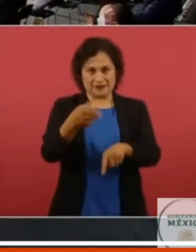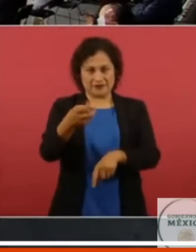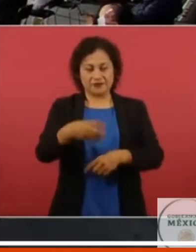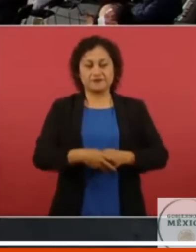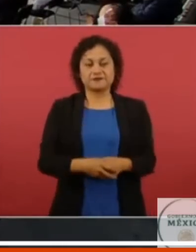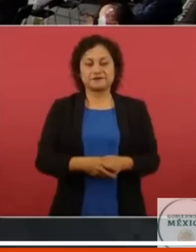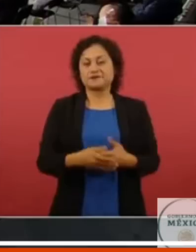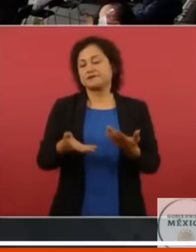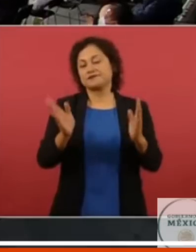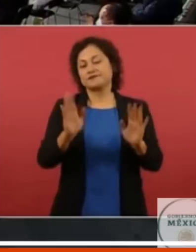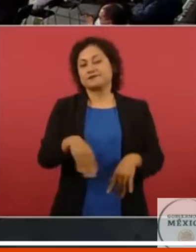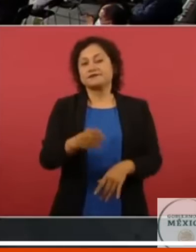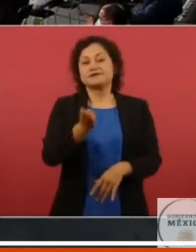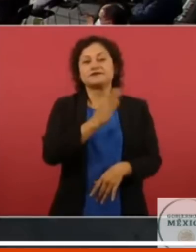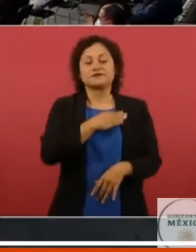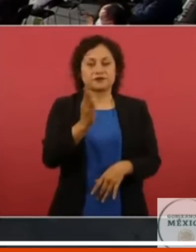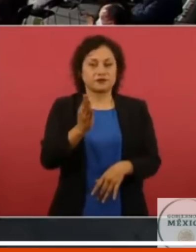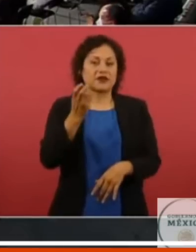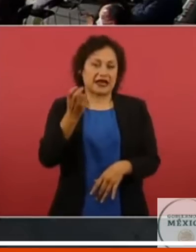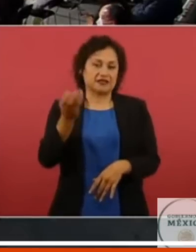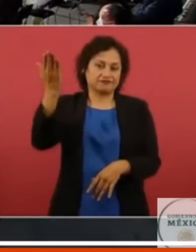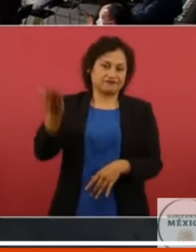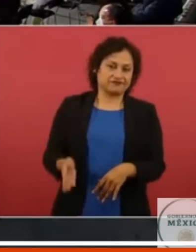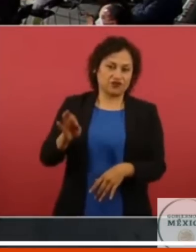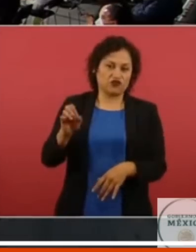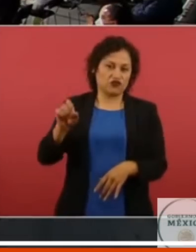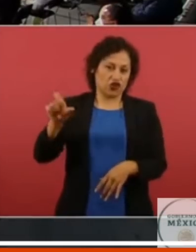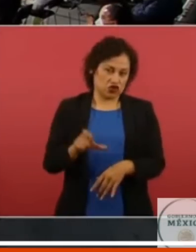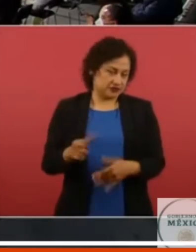Bueno, eso es Fox, ¿no?